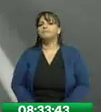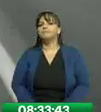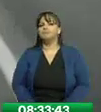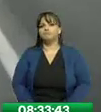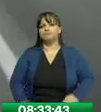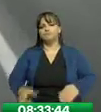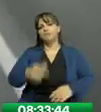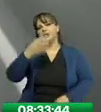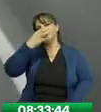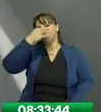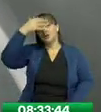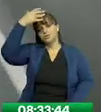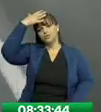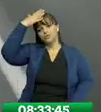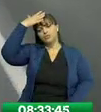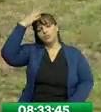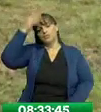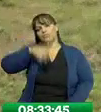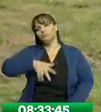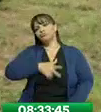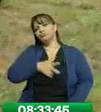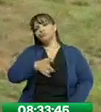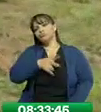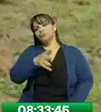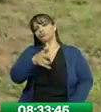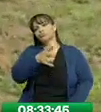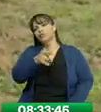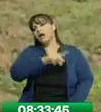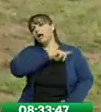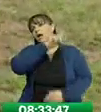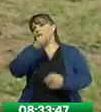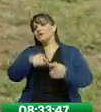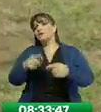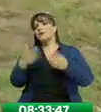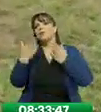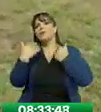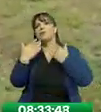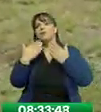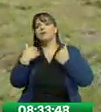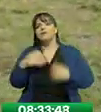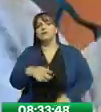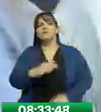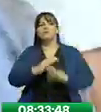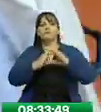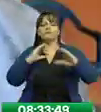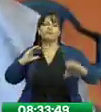Santo Domingo-Guayaquil. Al menos 6 personas resultaron heridas por el percance.